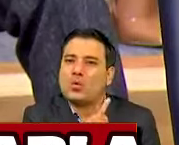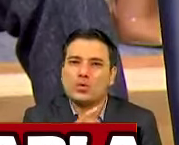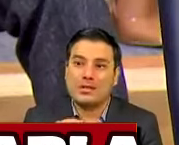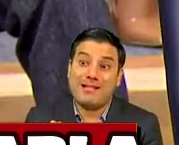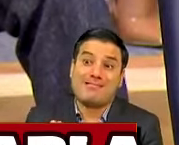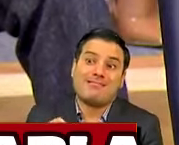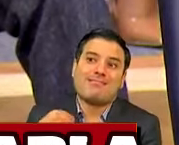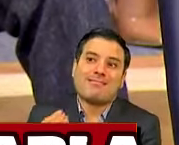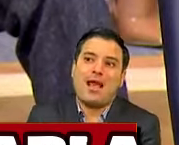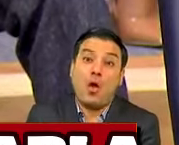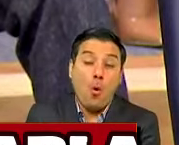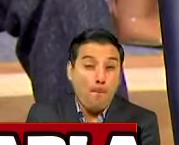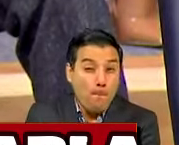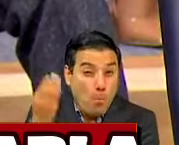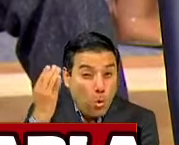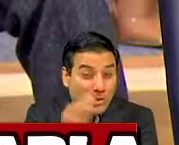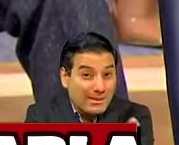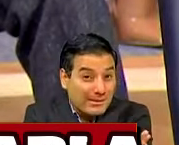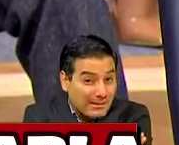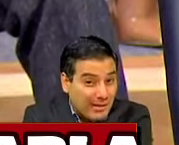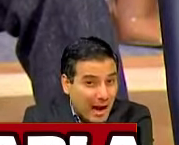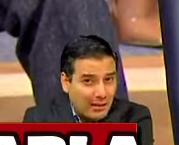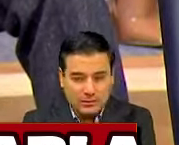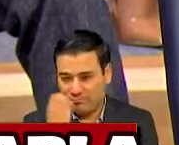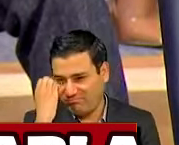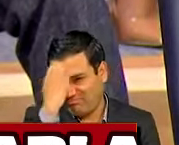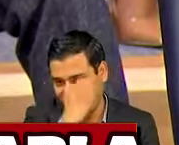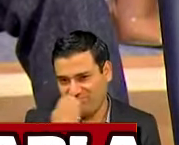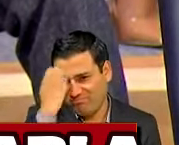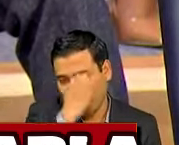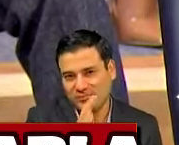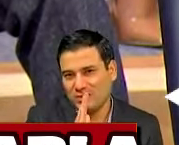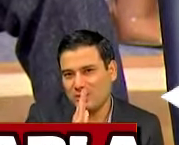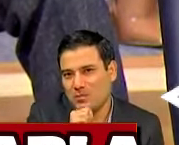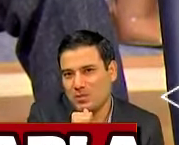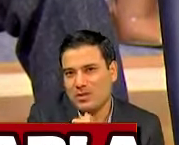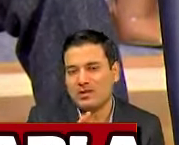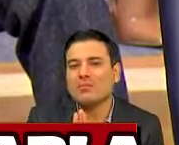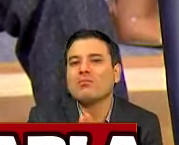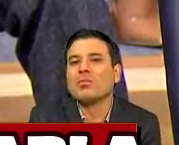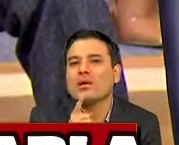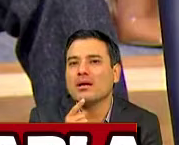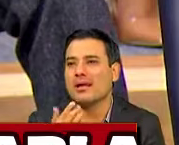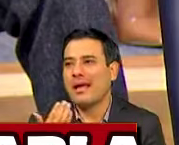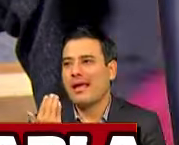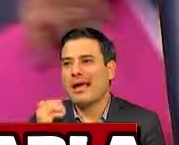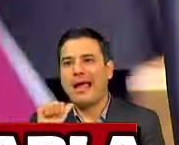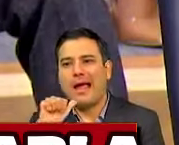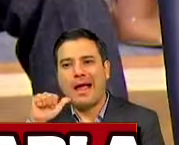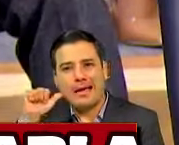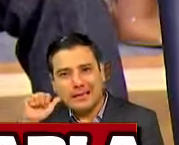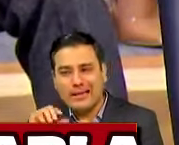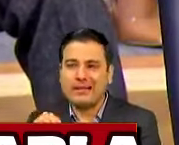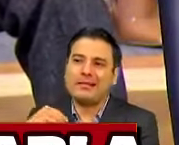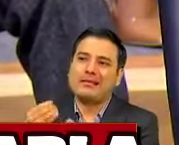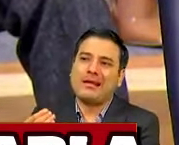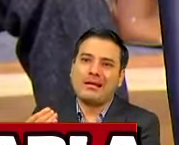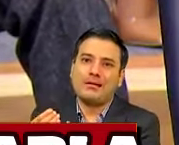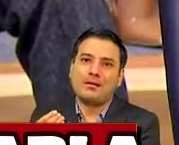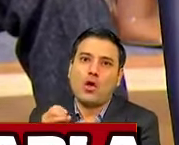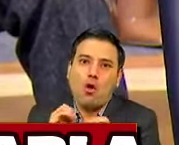la revisión, se hace porque apenas se entregaron ayer, o se hace porque los pusieron en ceros. Entonces me